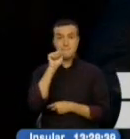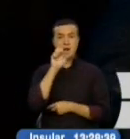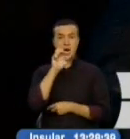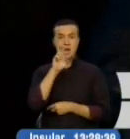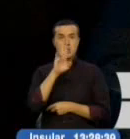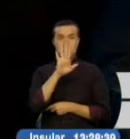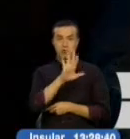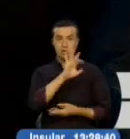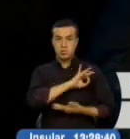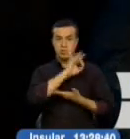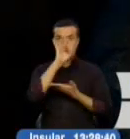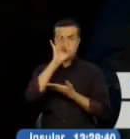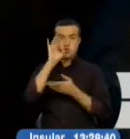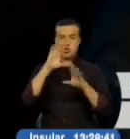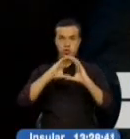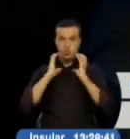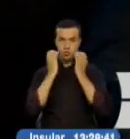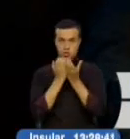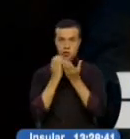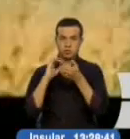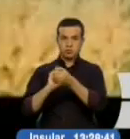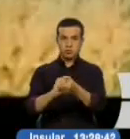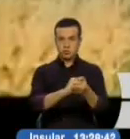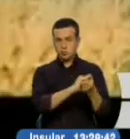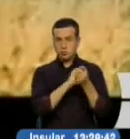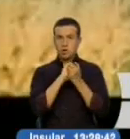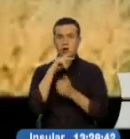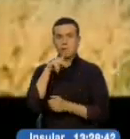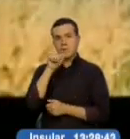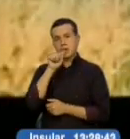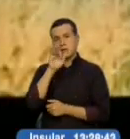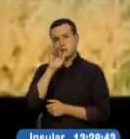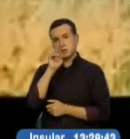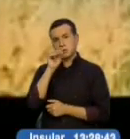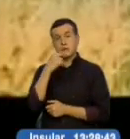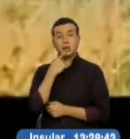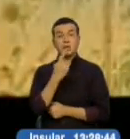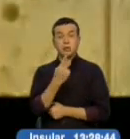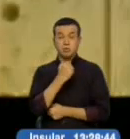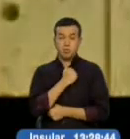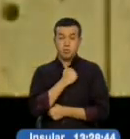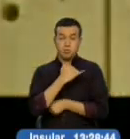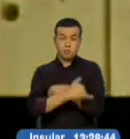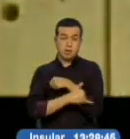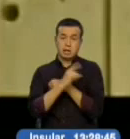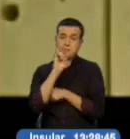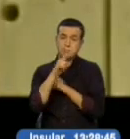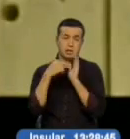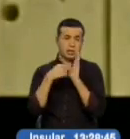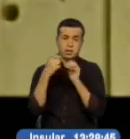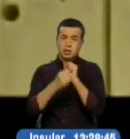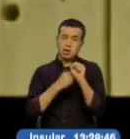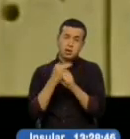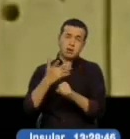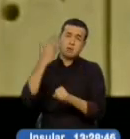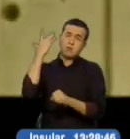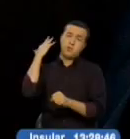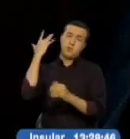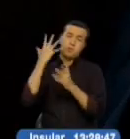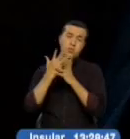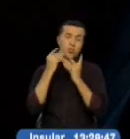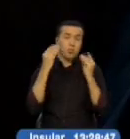Saif, representante del Comité Pro Solidaridad con Palestina, asegura que su pueblo es milenario y dueño de una rica